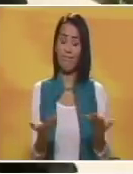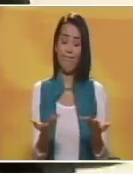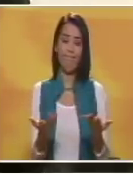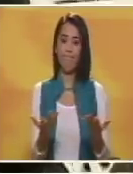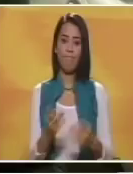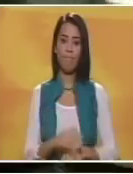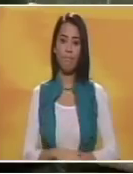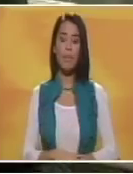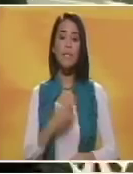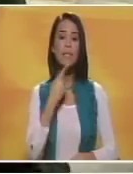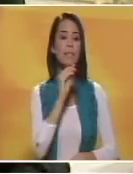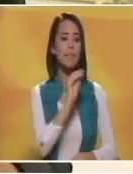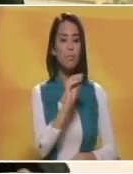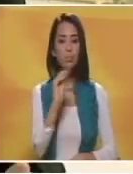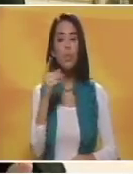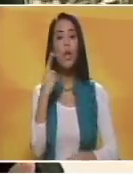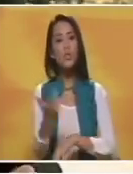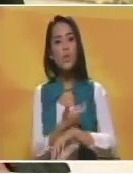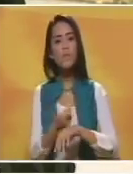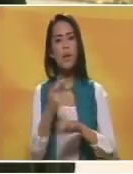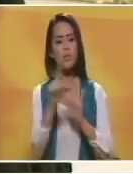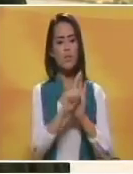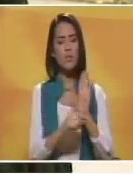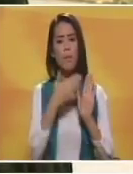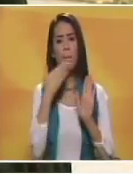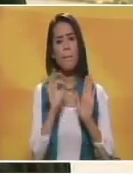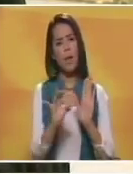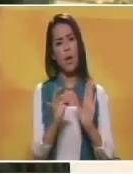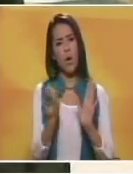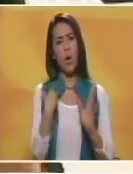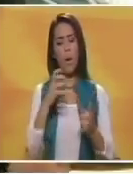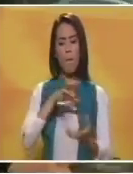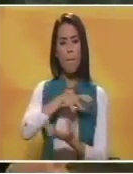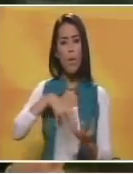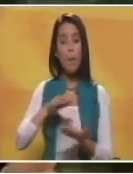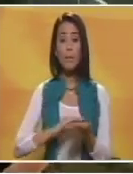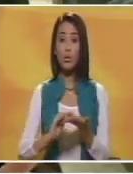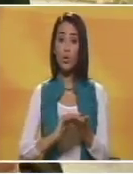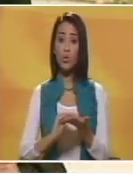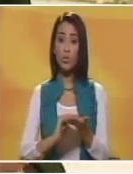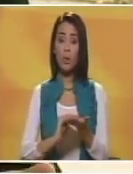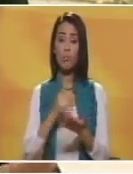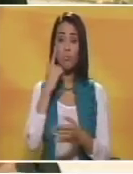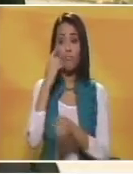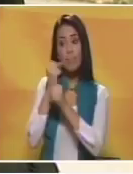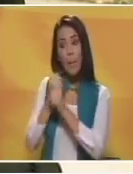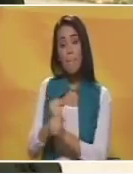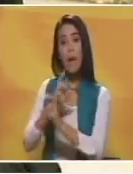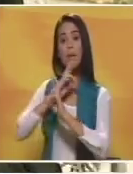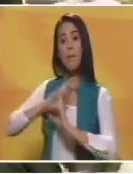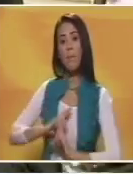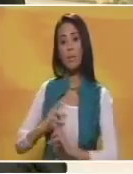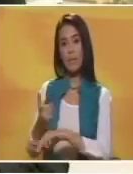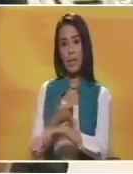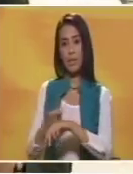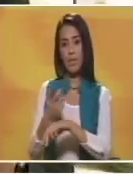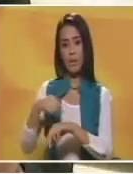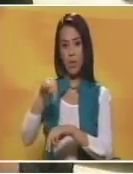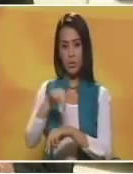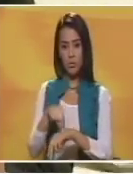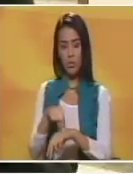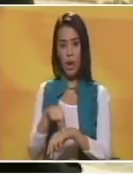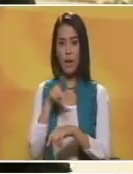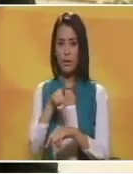un llamamiento al gobierno para que busque medidas que permitan enfrentar ese problema. En todo caso, quedan a la espera de la respuesta que ofreció el gobierno nacional, que